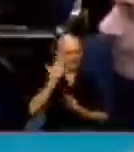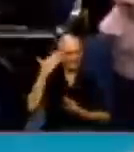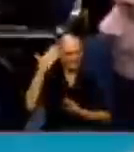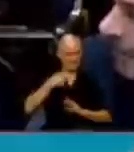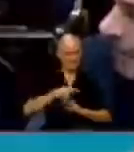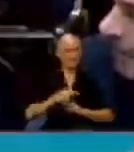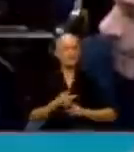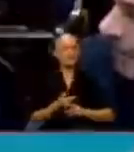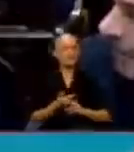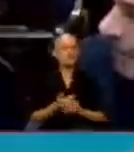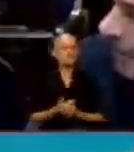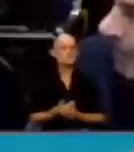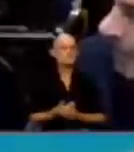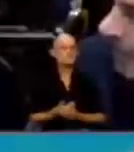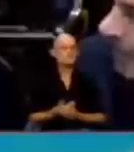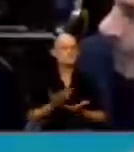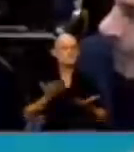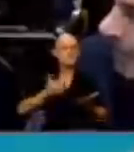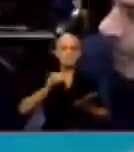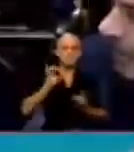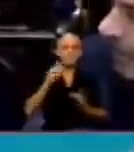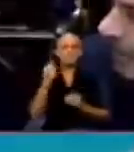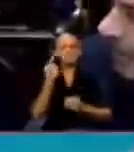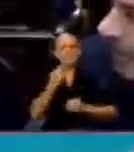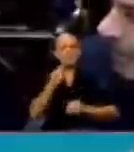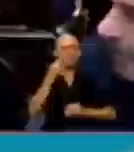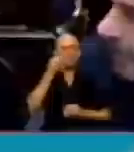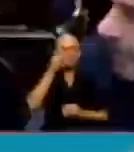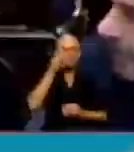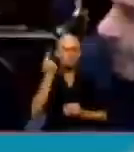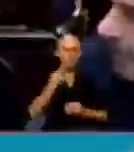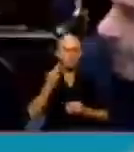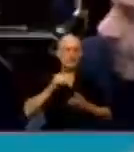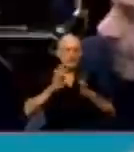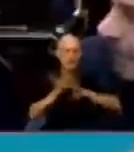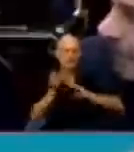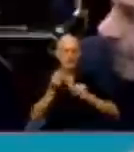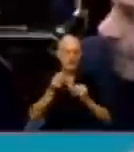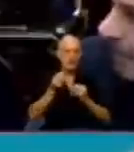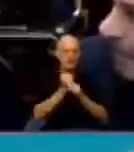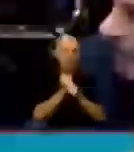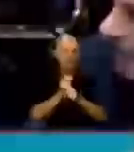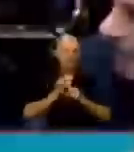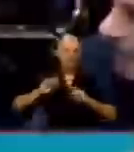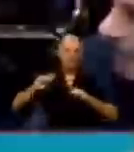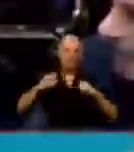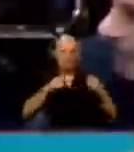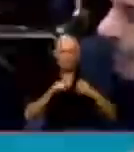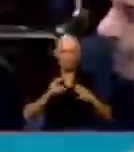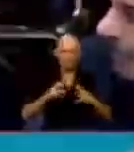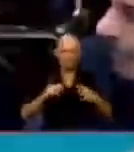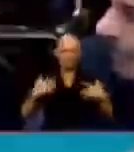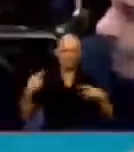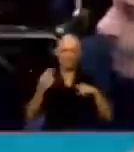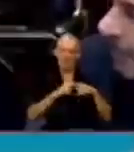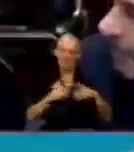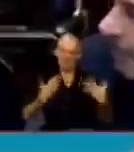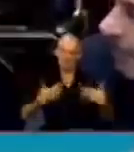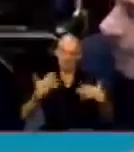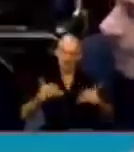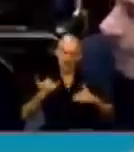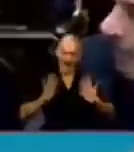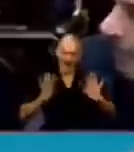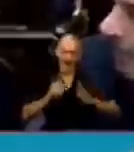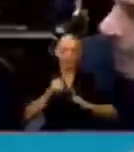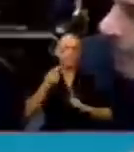cual te vende un producto, claro, bueno, que sale del otro lado, Techín me vende la, a otro vamos a mencionar. ¿Qué? Del otro lado, Techín me vende la